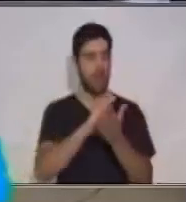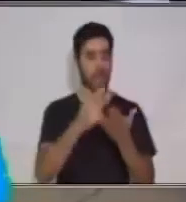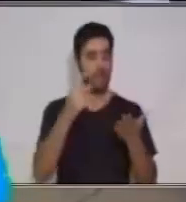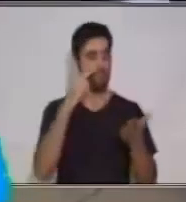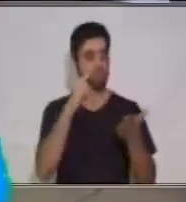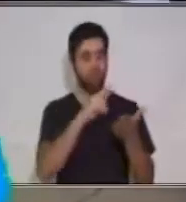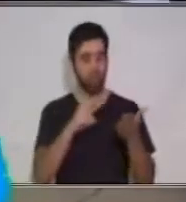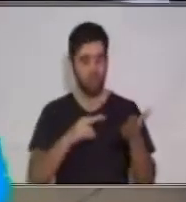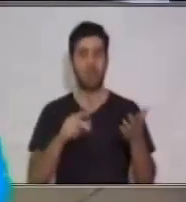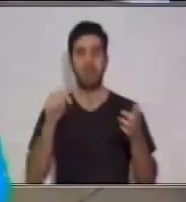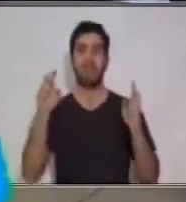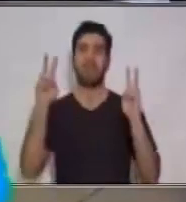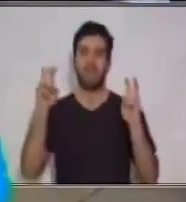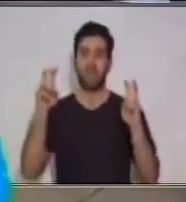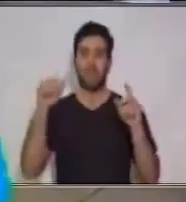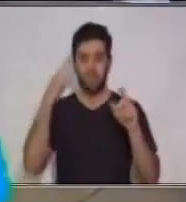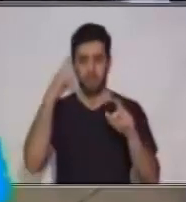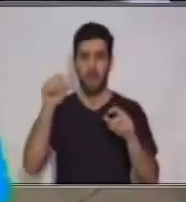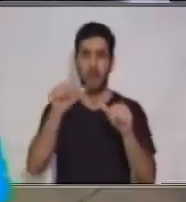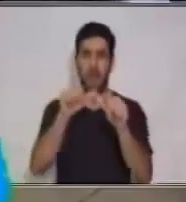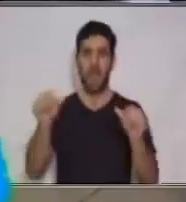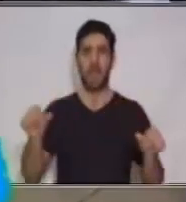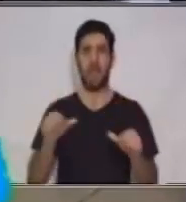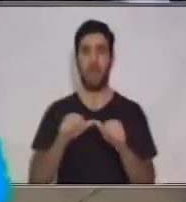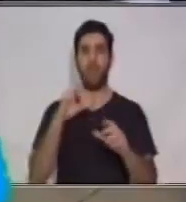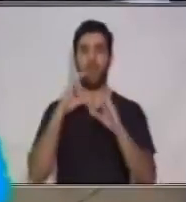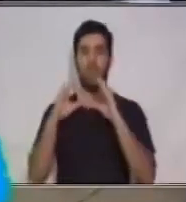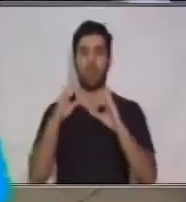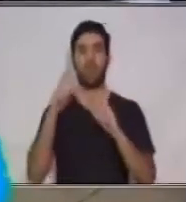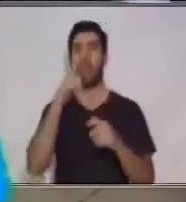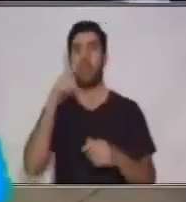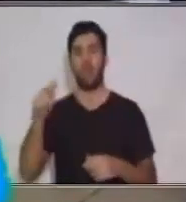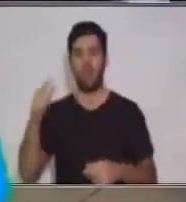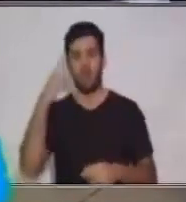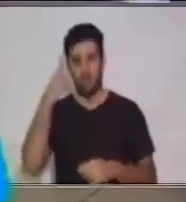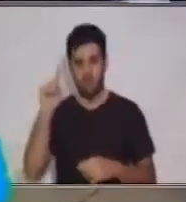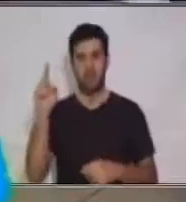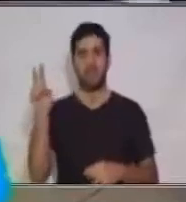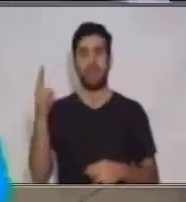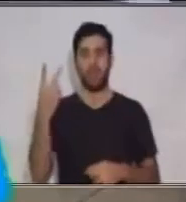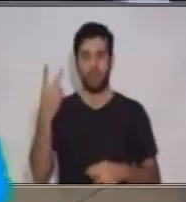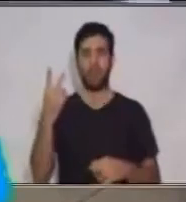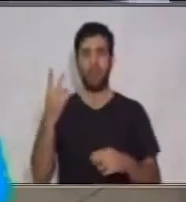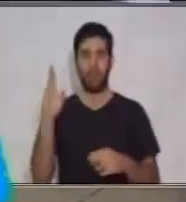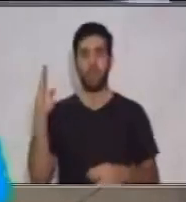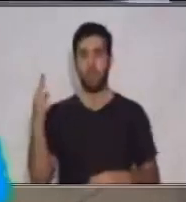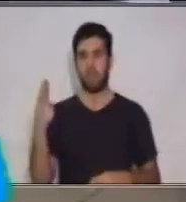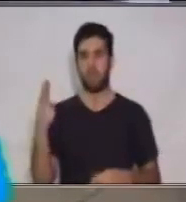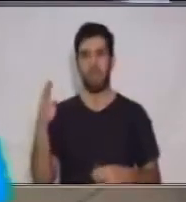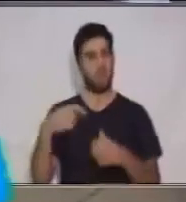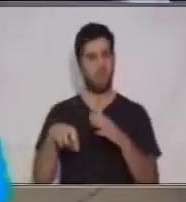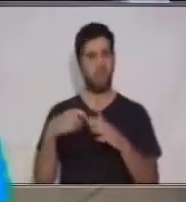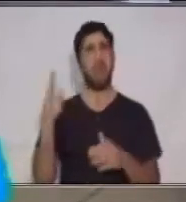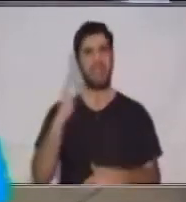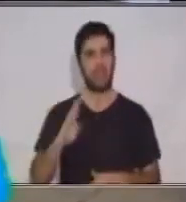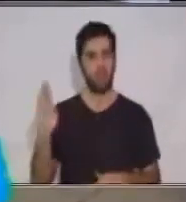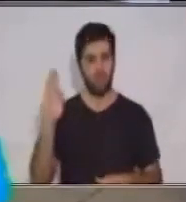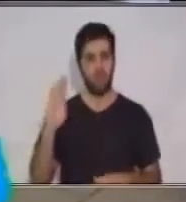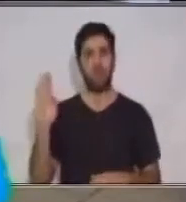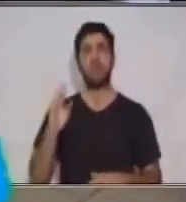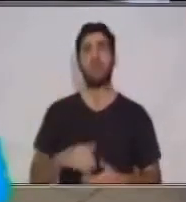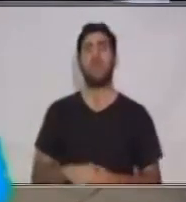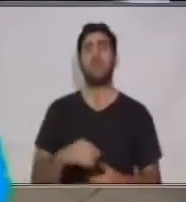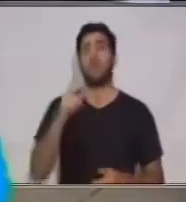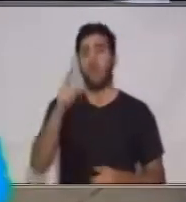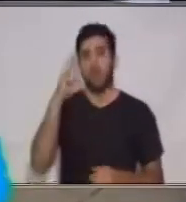precolombina del área de comunicación y lenguaje para segundo básico. Si en casa hay alguna persona con discapacidad, este tema